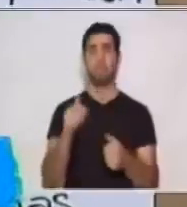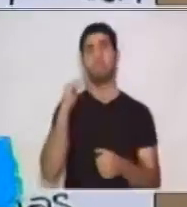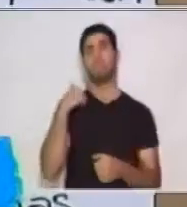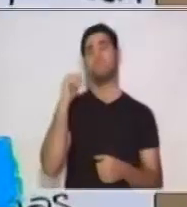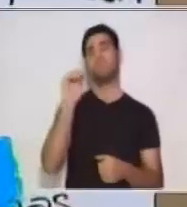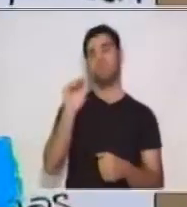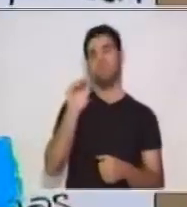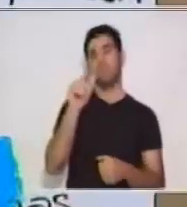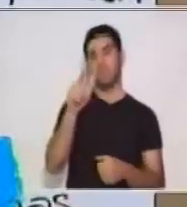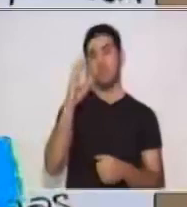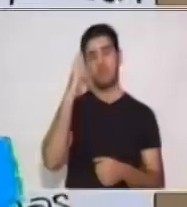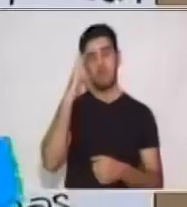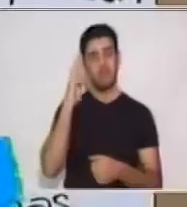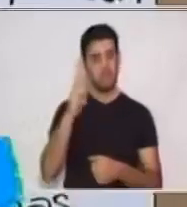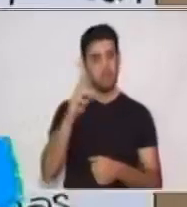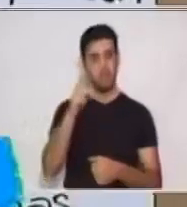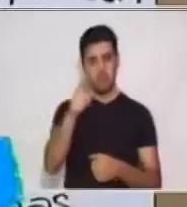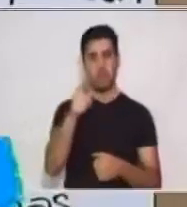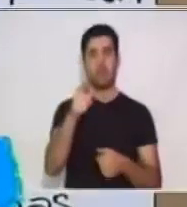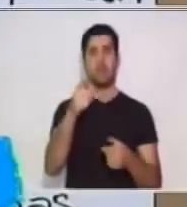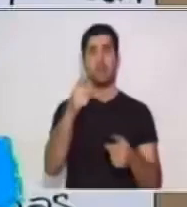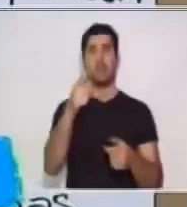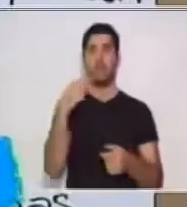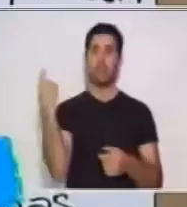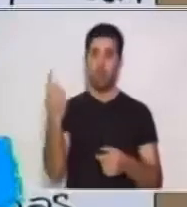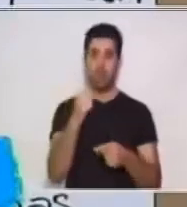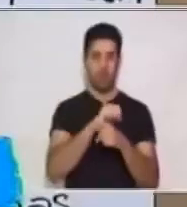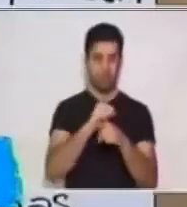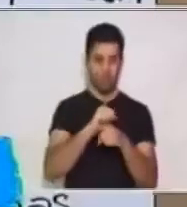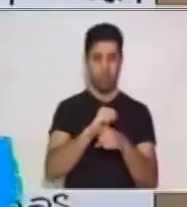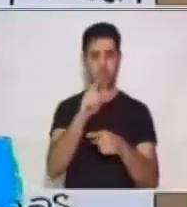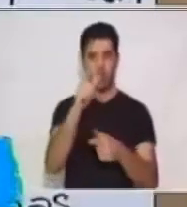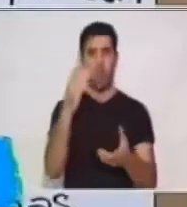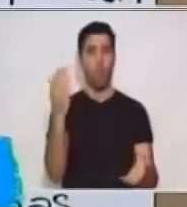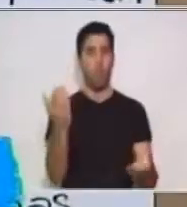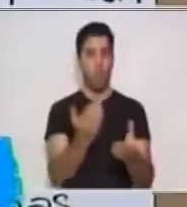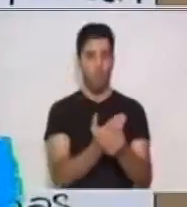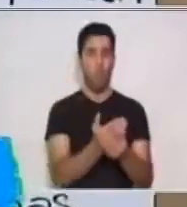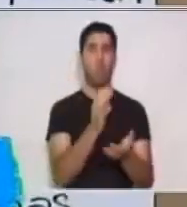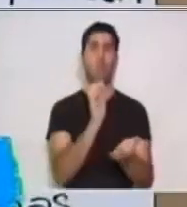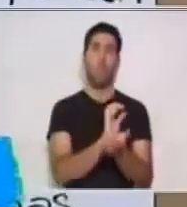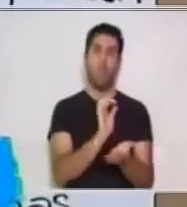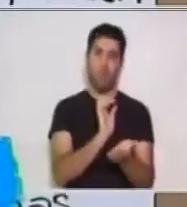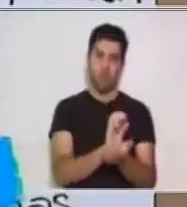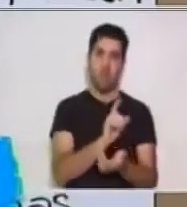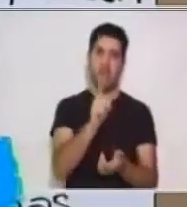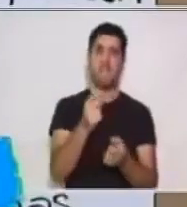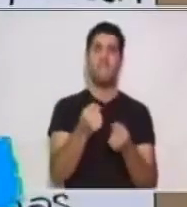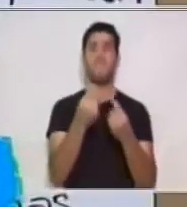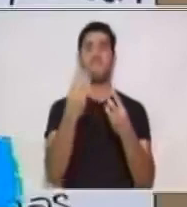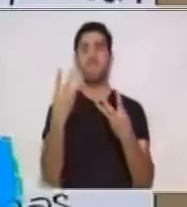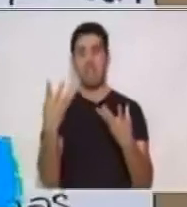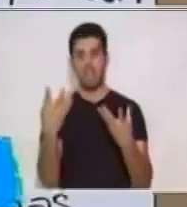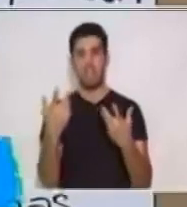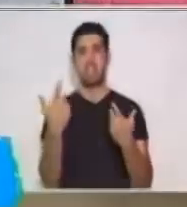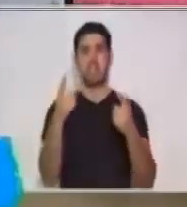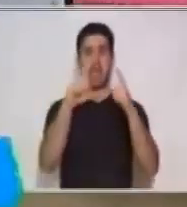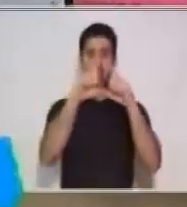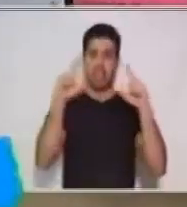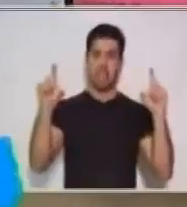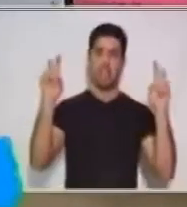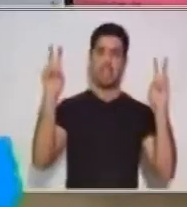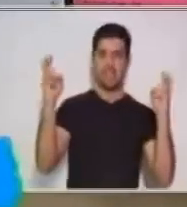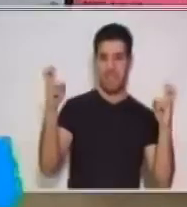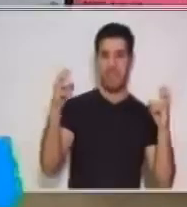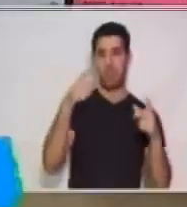recomiendo entonces que guardes tus trabajos en tu portafolio, que seas ordenado, que coloques fecha, título, que trabajes